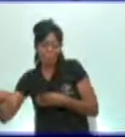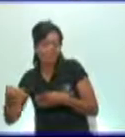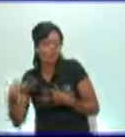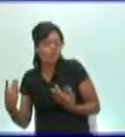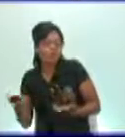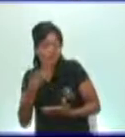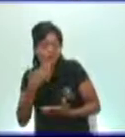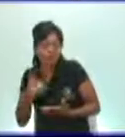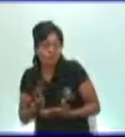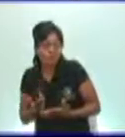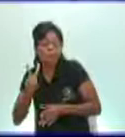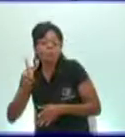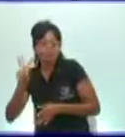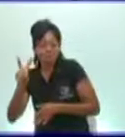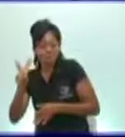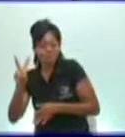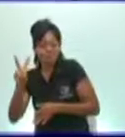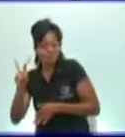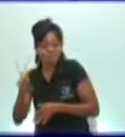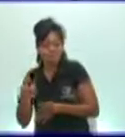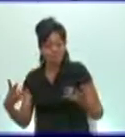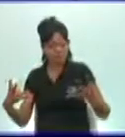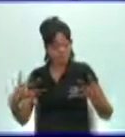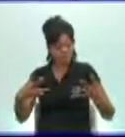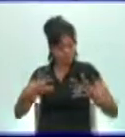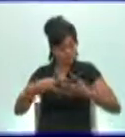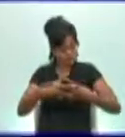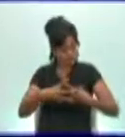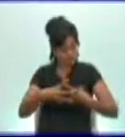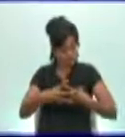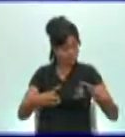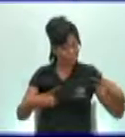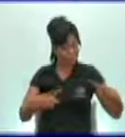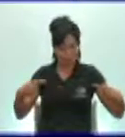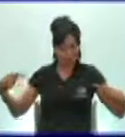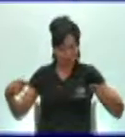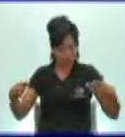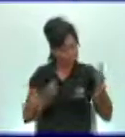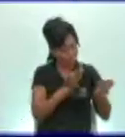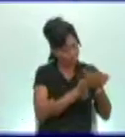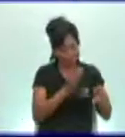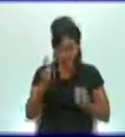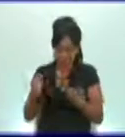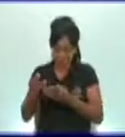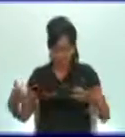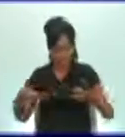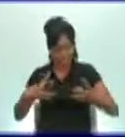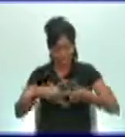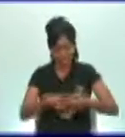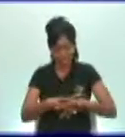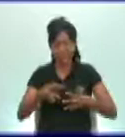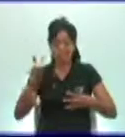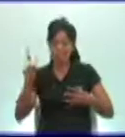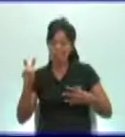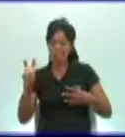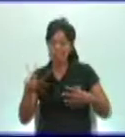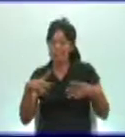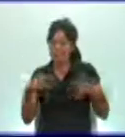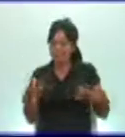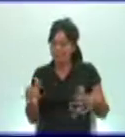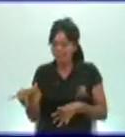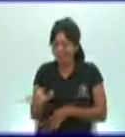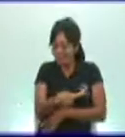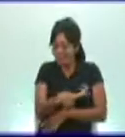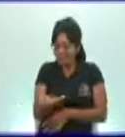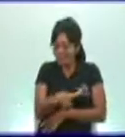verbal. Y la concordancia que se establece entre el núcleo del sujeto y la forma verbal y radica en la igualdad de